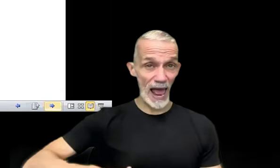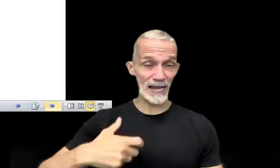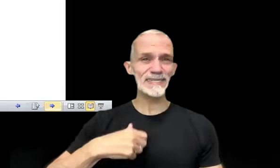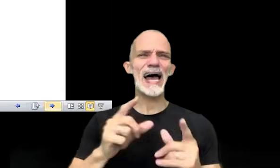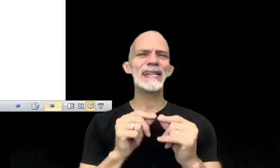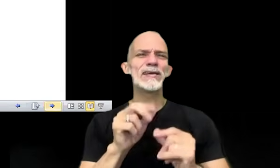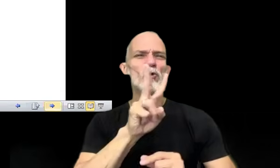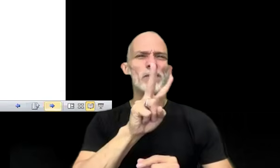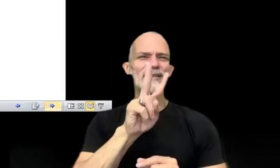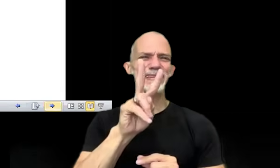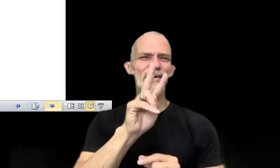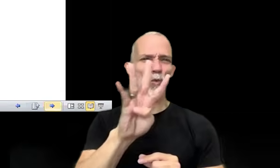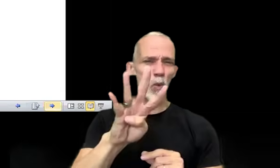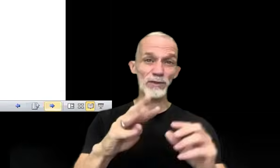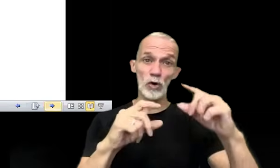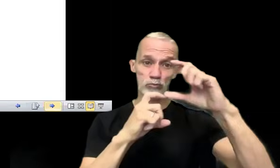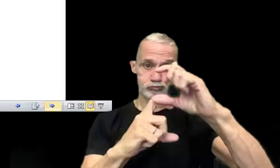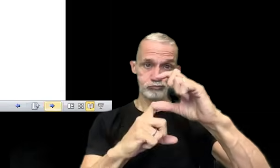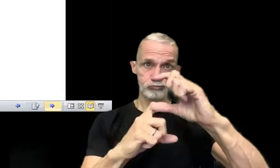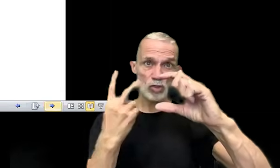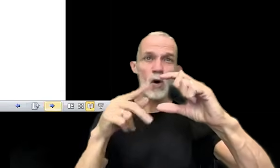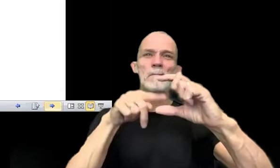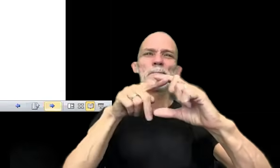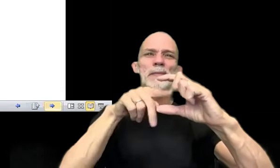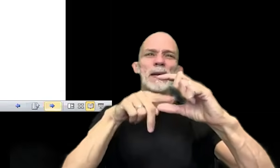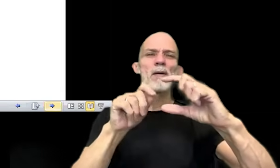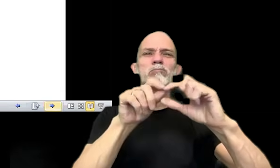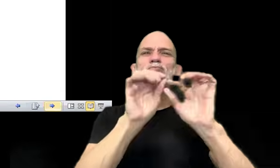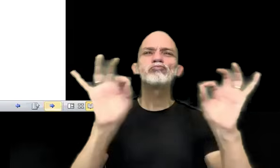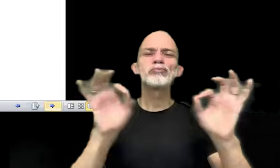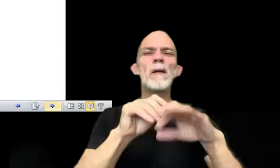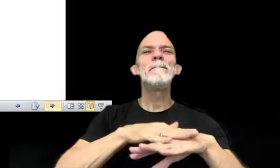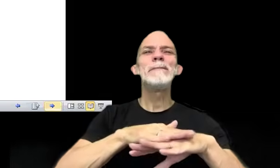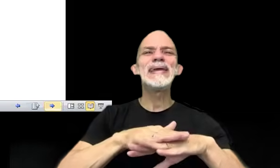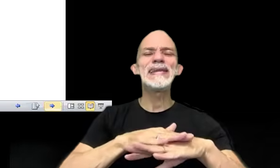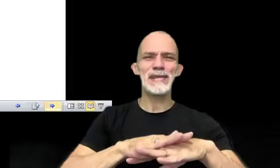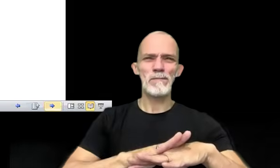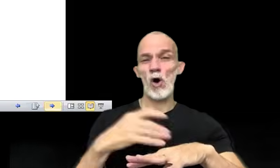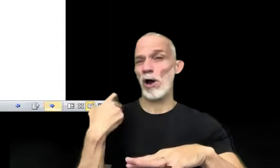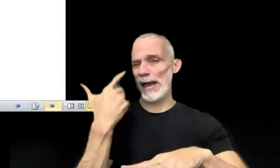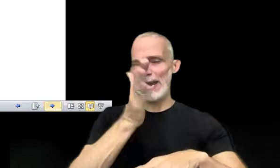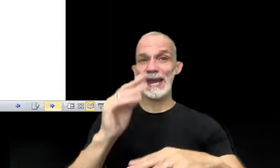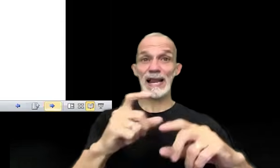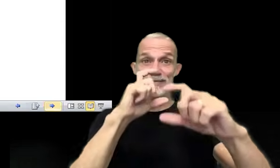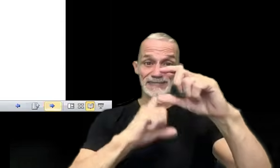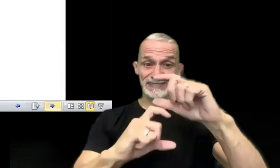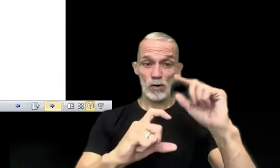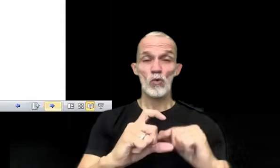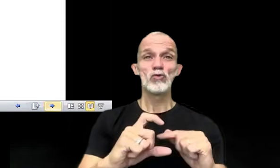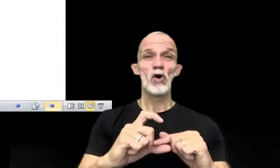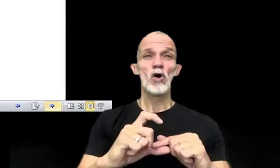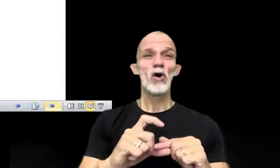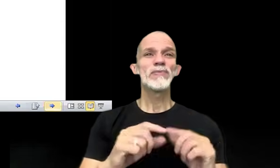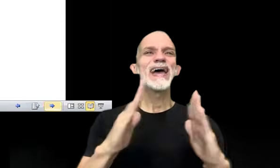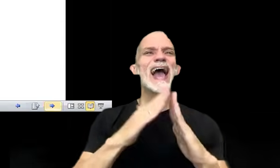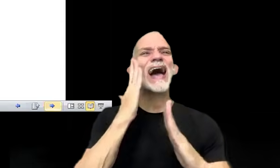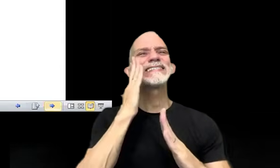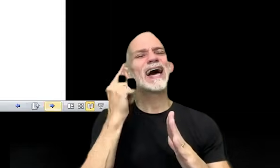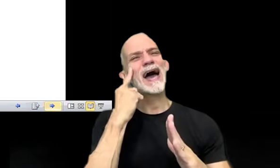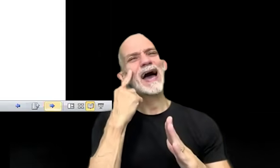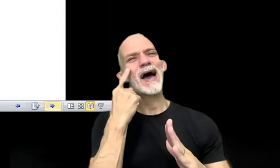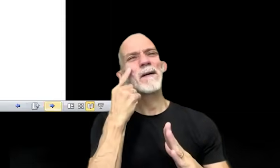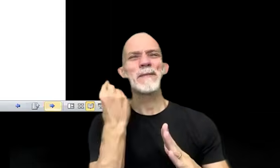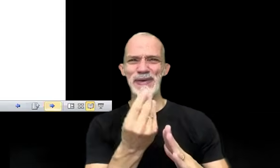24 tiene dos párrafos, el 24. El primer párrafo es el mínimo no imponible general y el segundo es el de casa